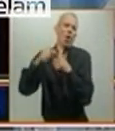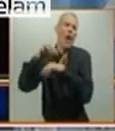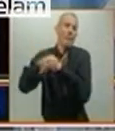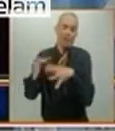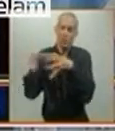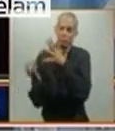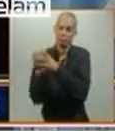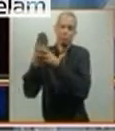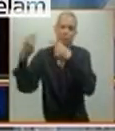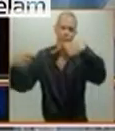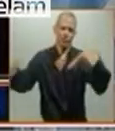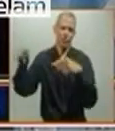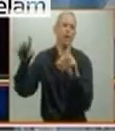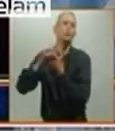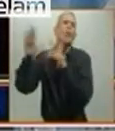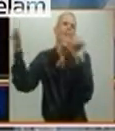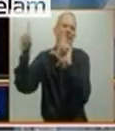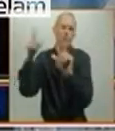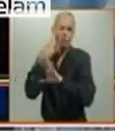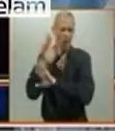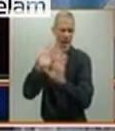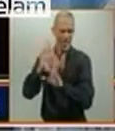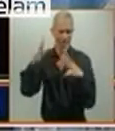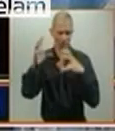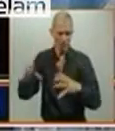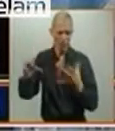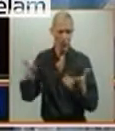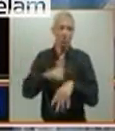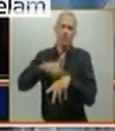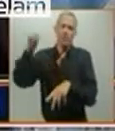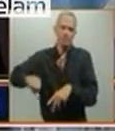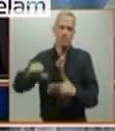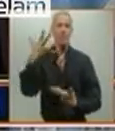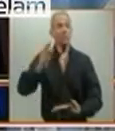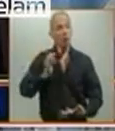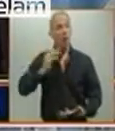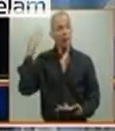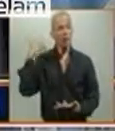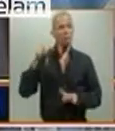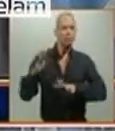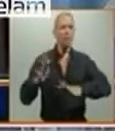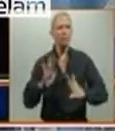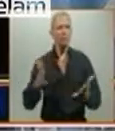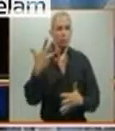amigos, y no se daban los tiempos. Desde hace 5 años, un poco más,